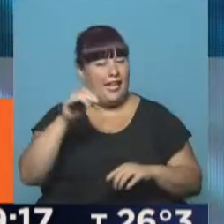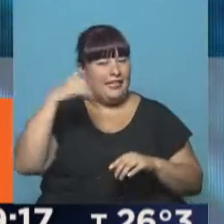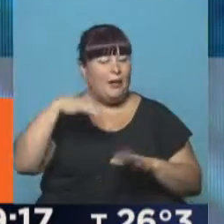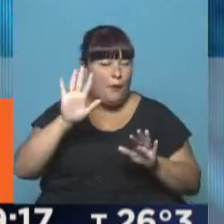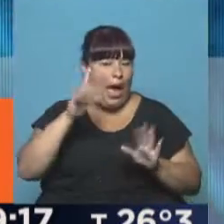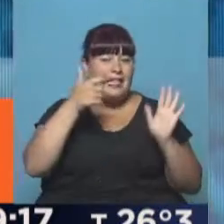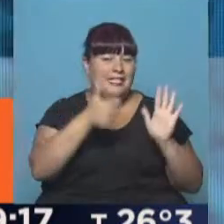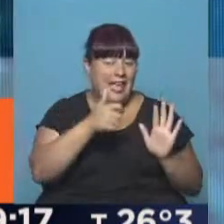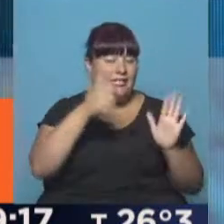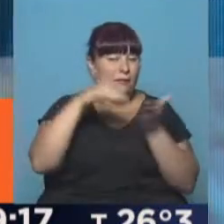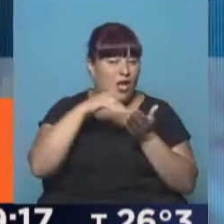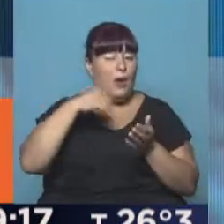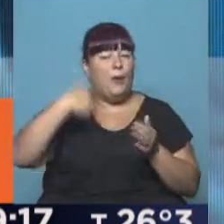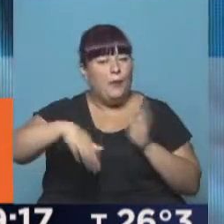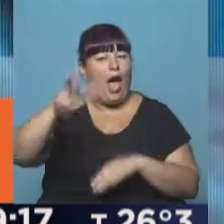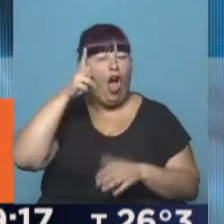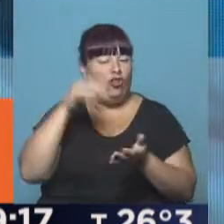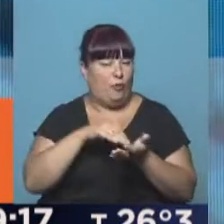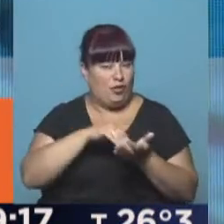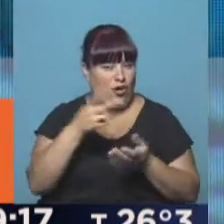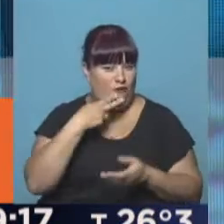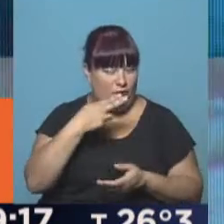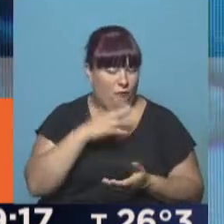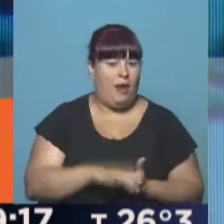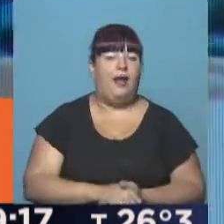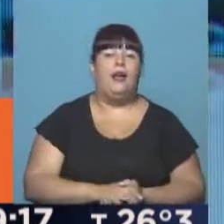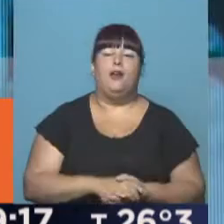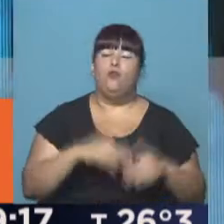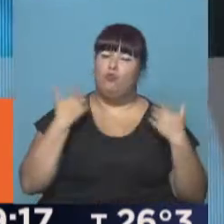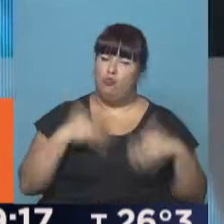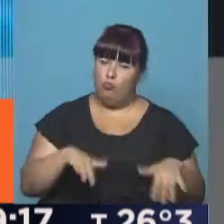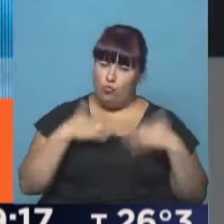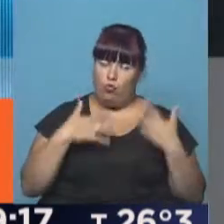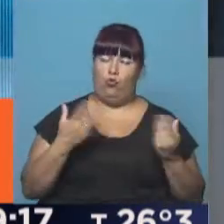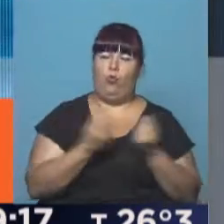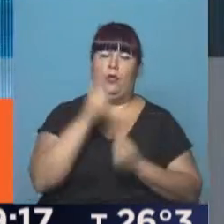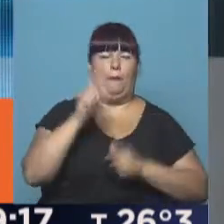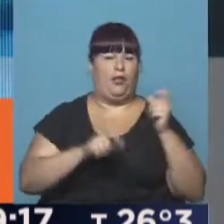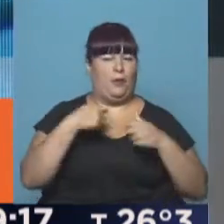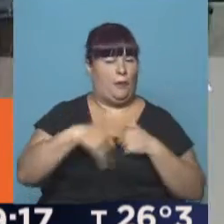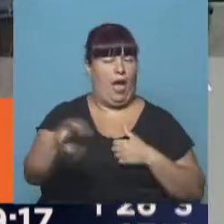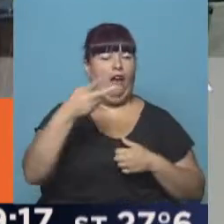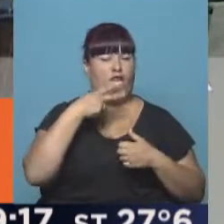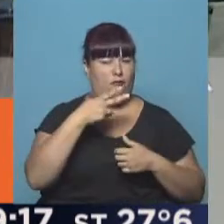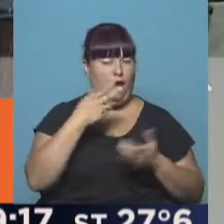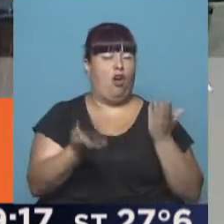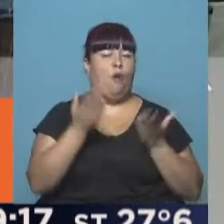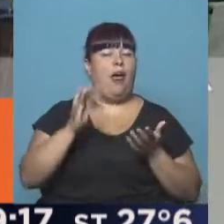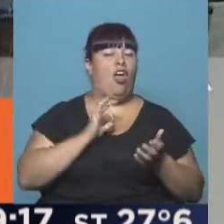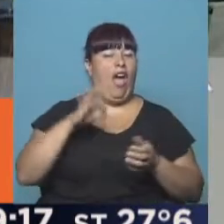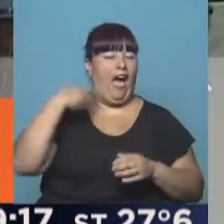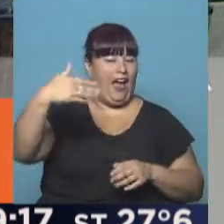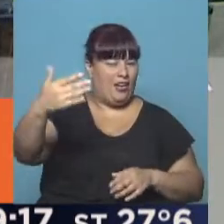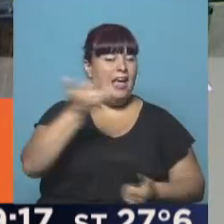pasaremos de 6 millones a 8 millones de consumidores. Es mucha la cantidad de gente que va a comenzar a fumar en relación a los